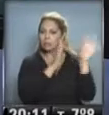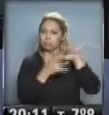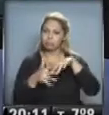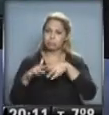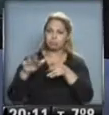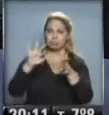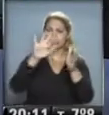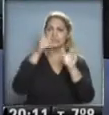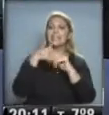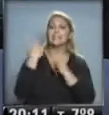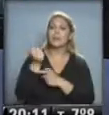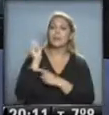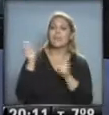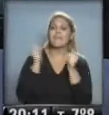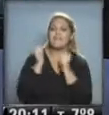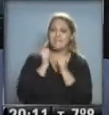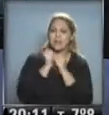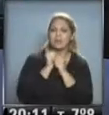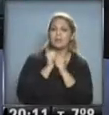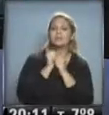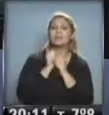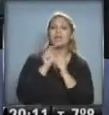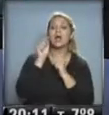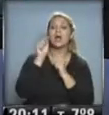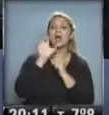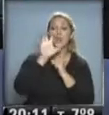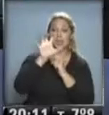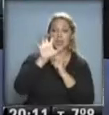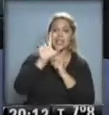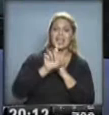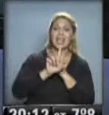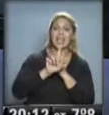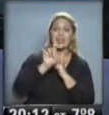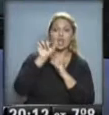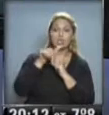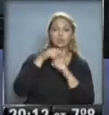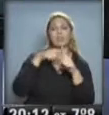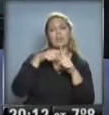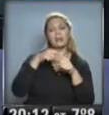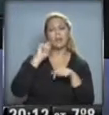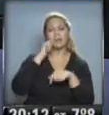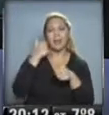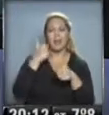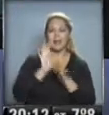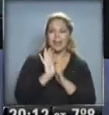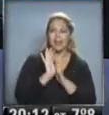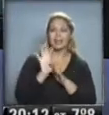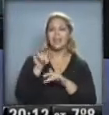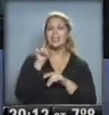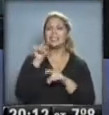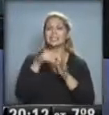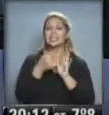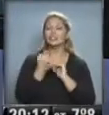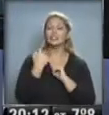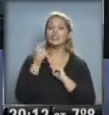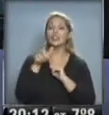y comienza a ingresar aire muy frío. Entre el norte de Buenos Aires, sur del litoral, temperaturas quizás un poco más agradables, si bien en áreas urbanas del